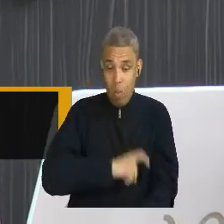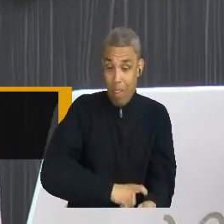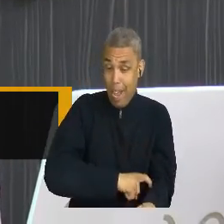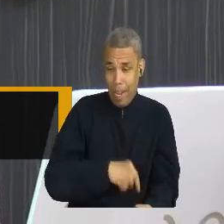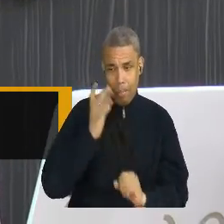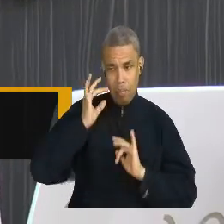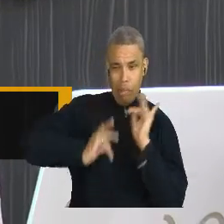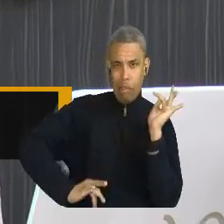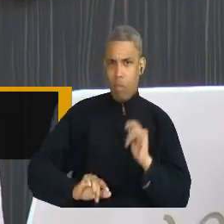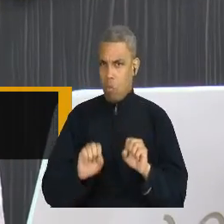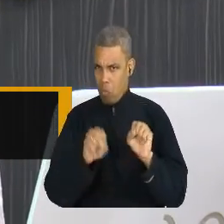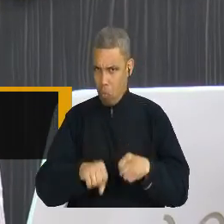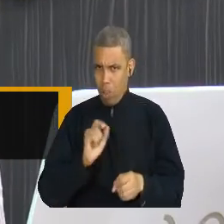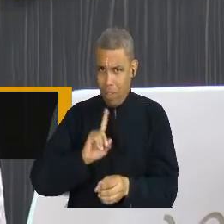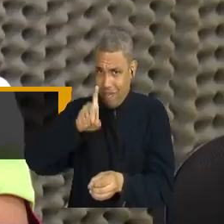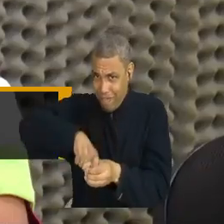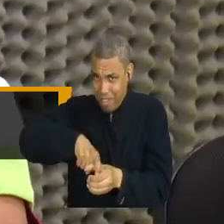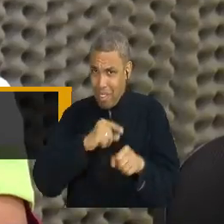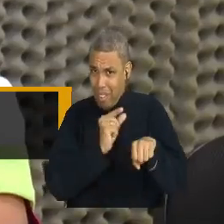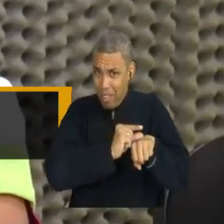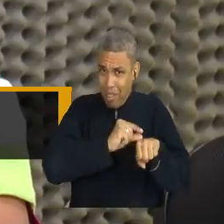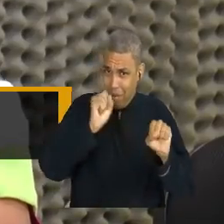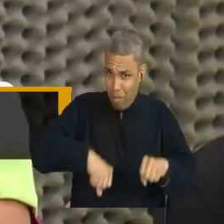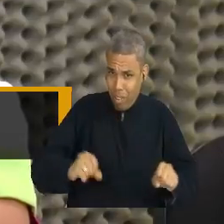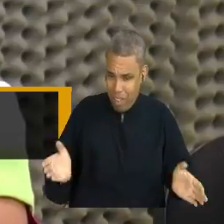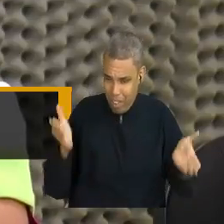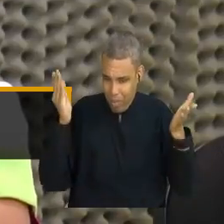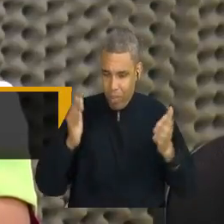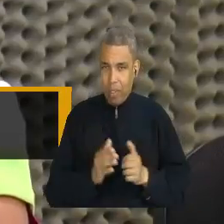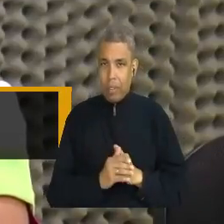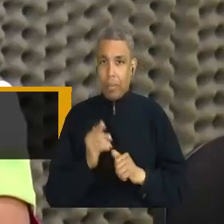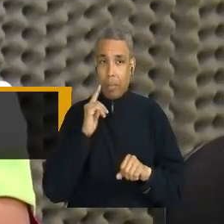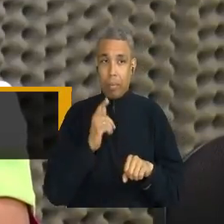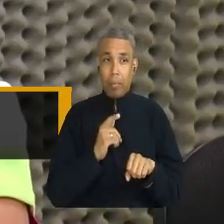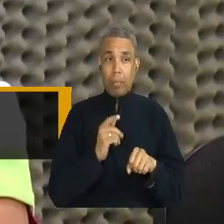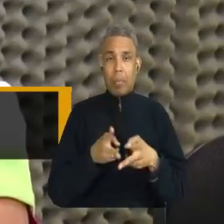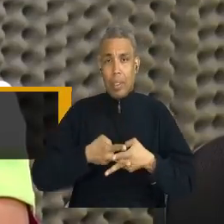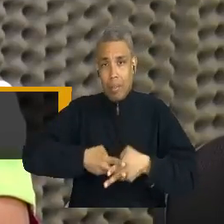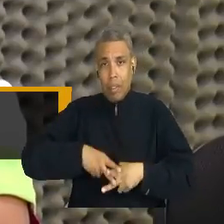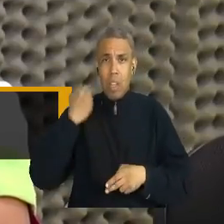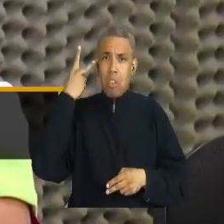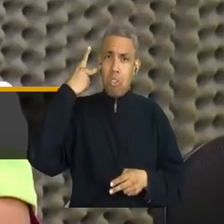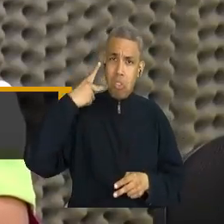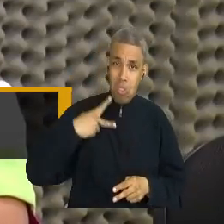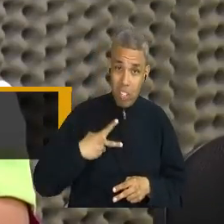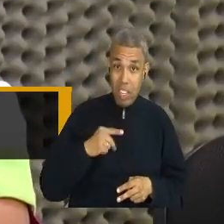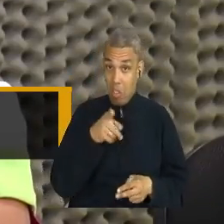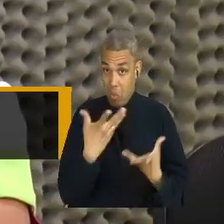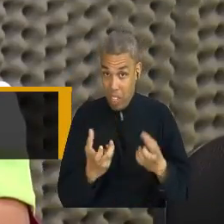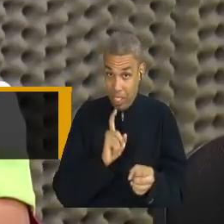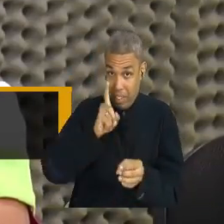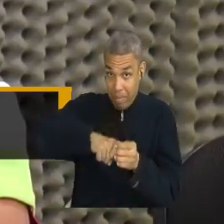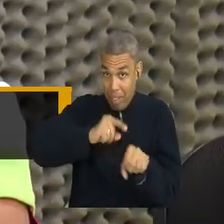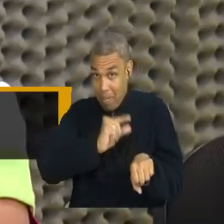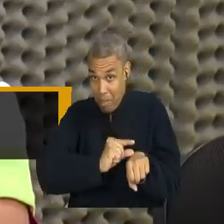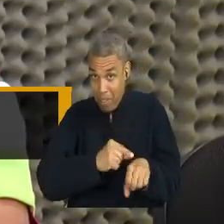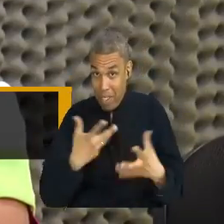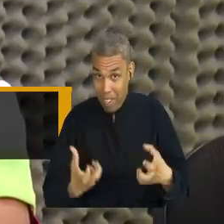los enfermos. Este taller que yo les digo es un taller intensivo que dura 2 días y que está